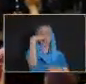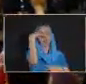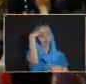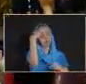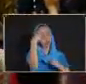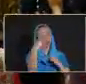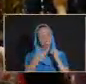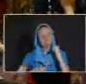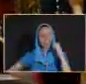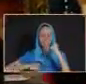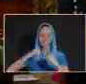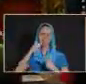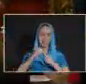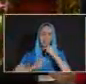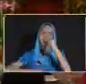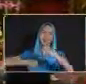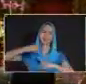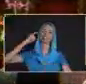Guárdame.